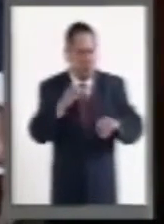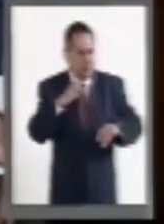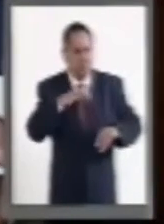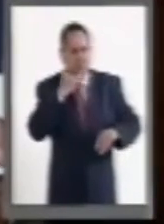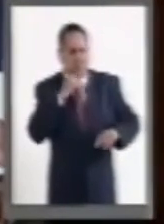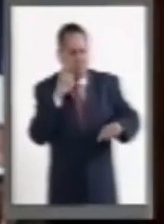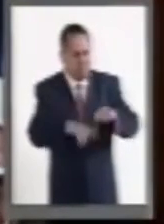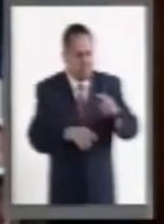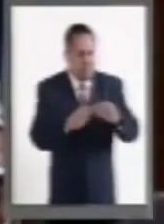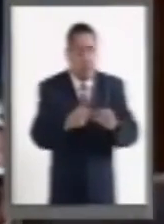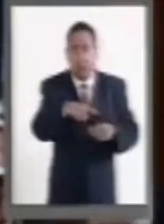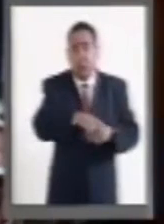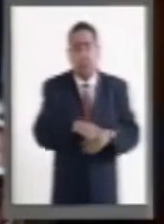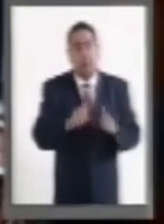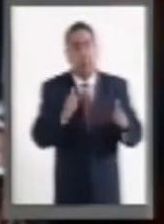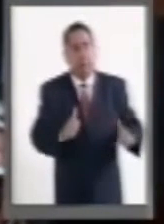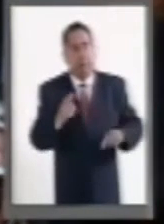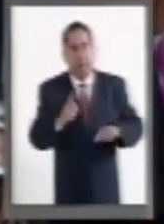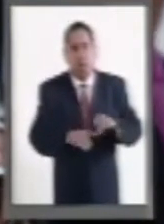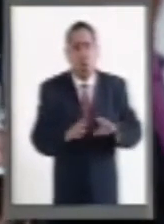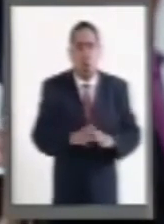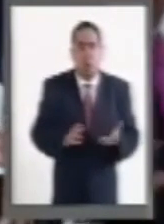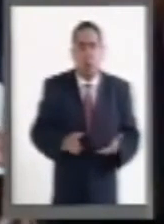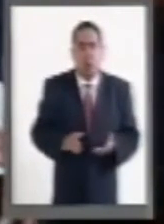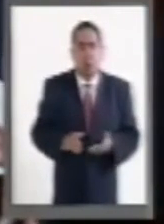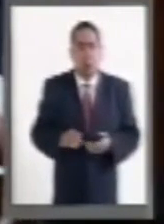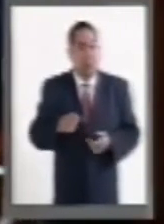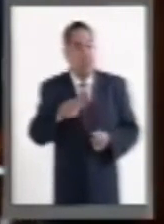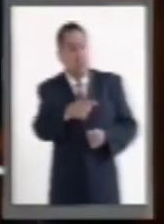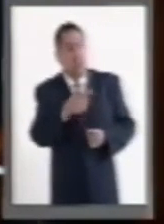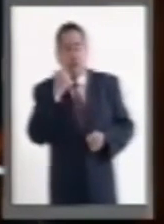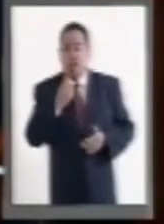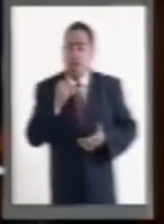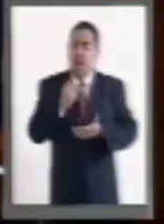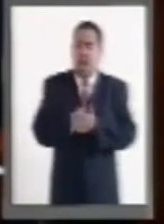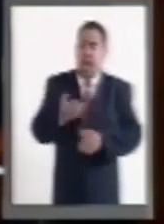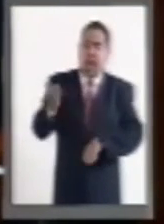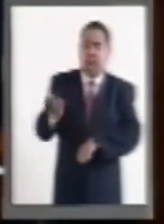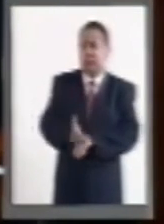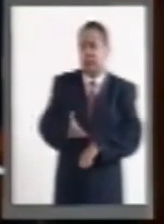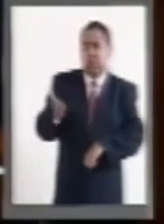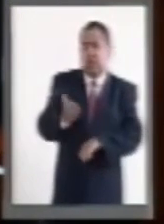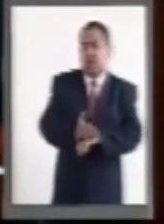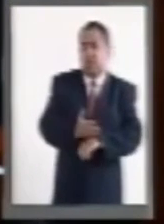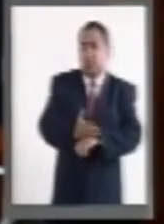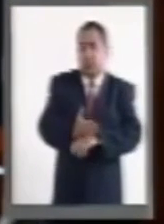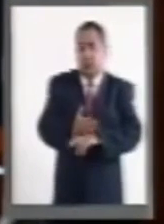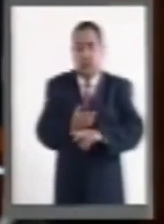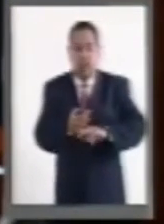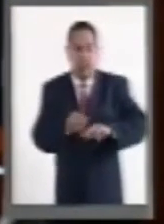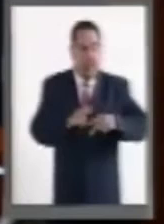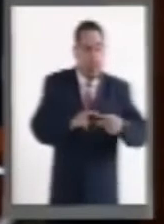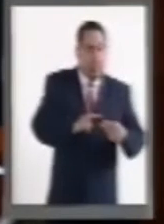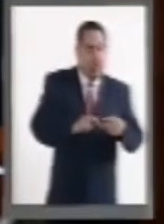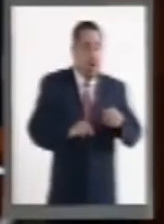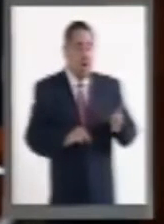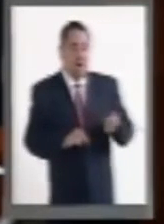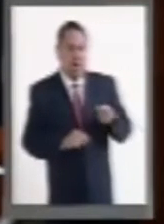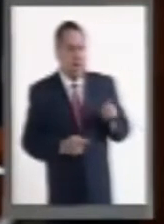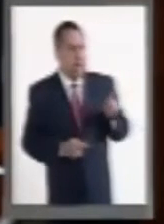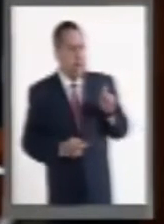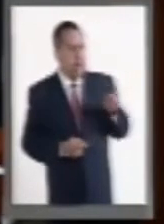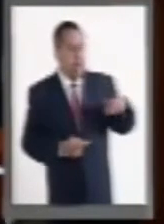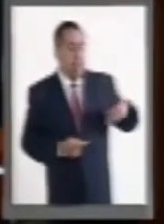e impunidad cuando con una mano exigen castigo a los corruptos y con la otra cobran